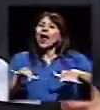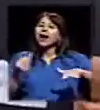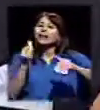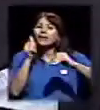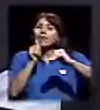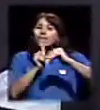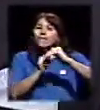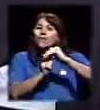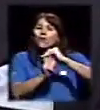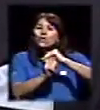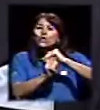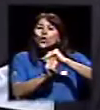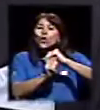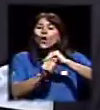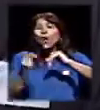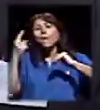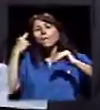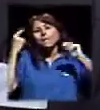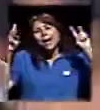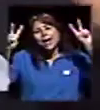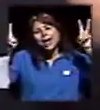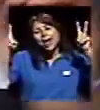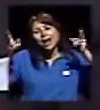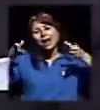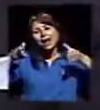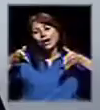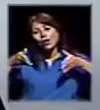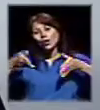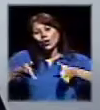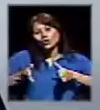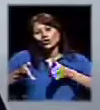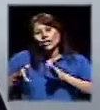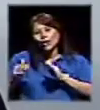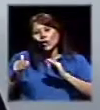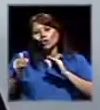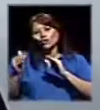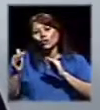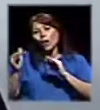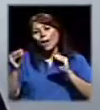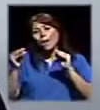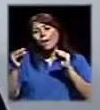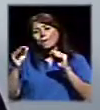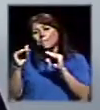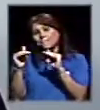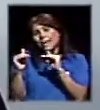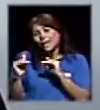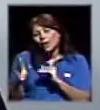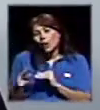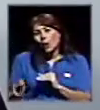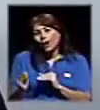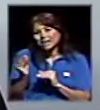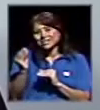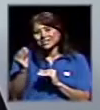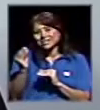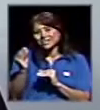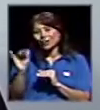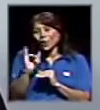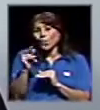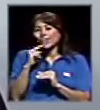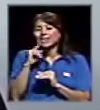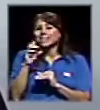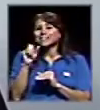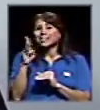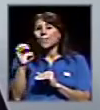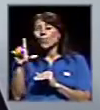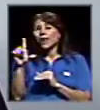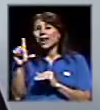Stone llama los hijos menores, ¿verdad? Uh-huh. Sin mayorazgo, ¿verdad? Sin posibilidad de heredar allá en